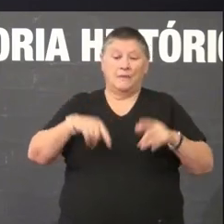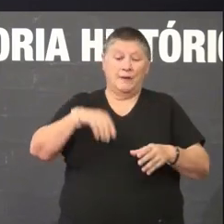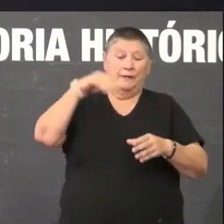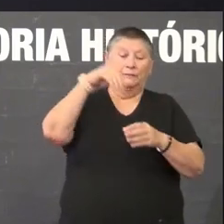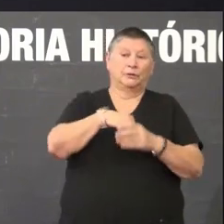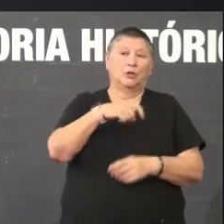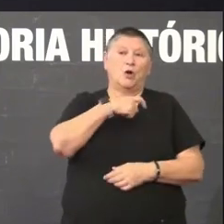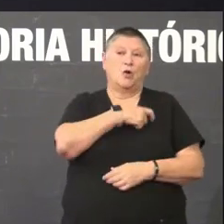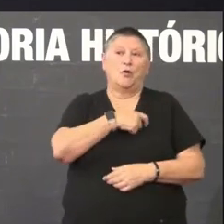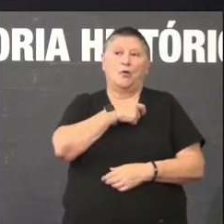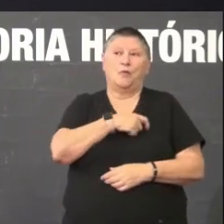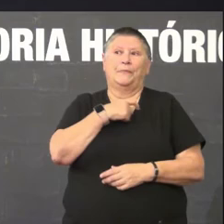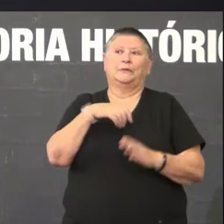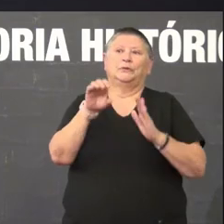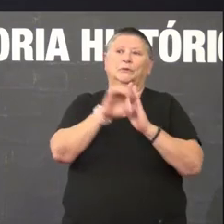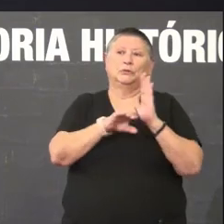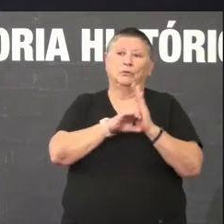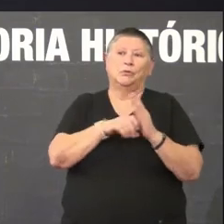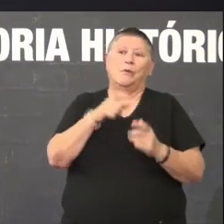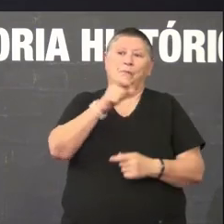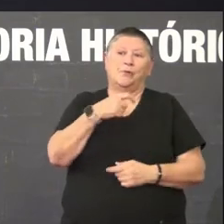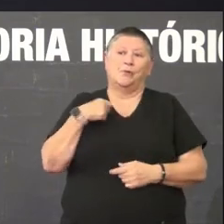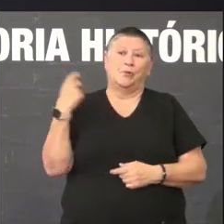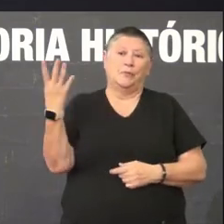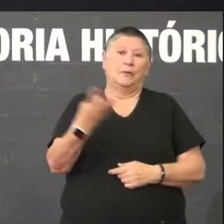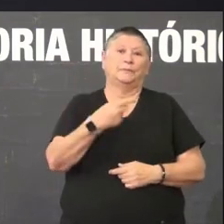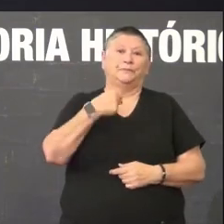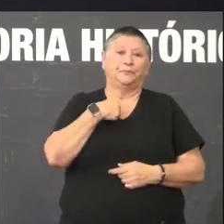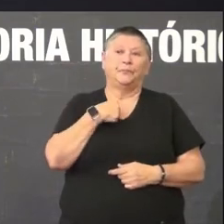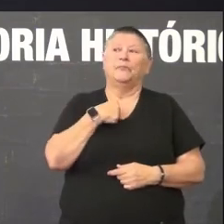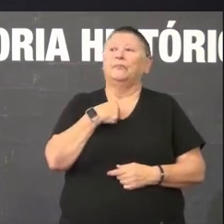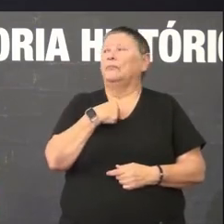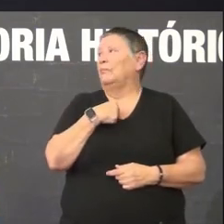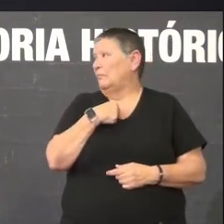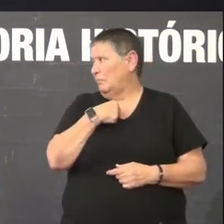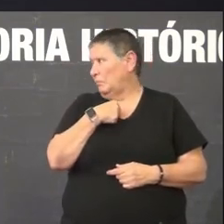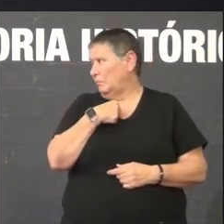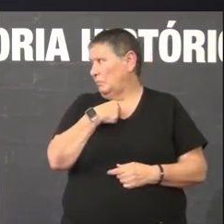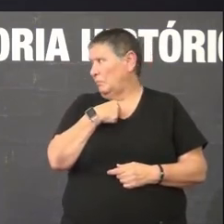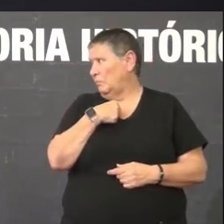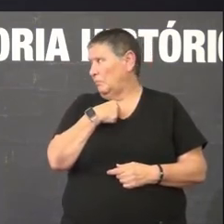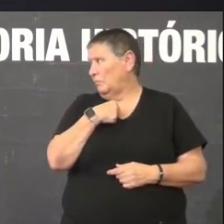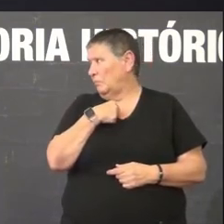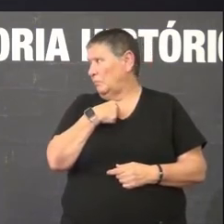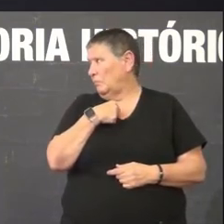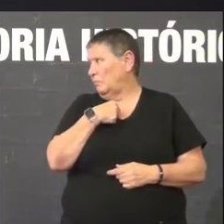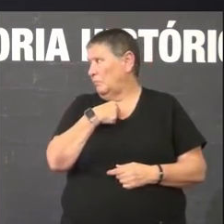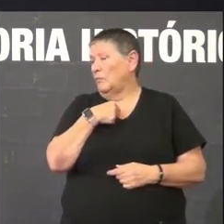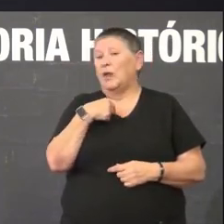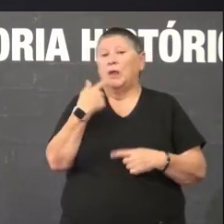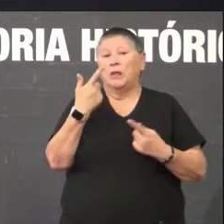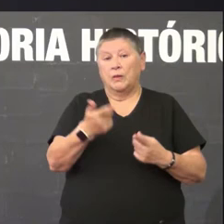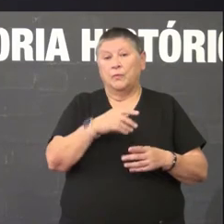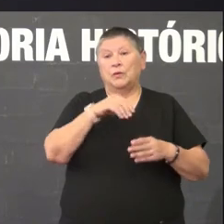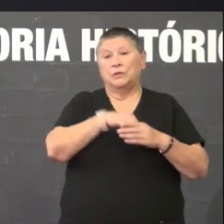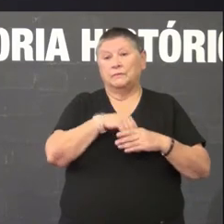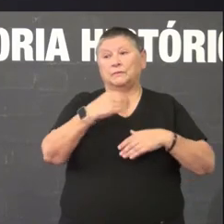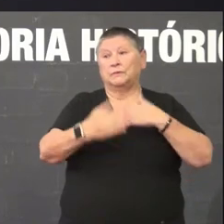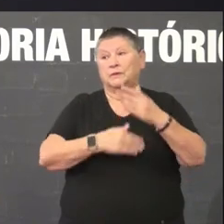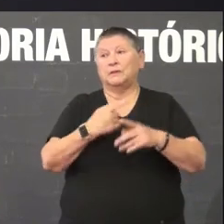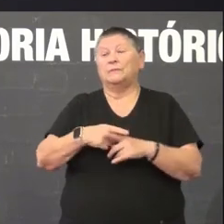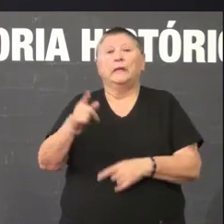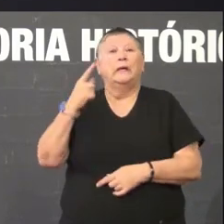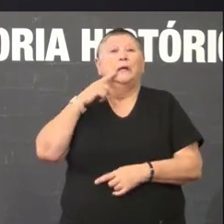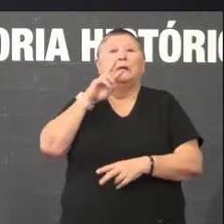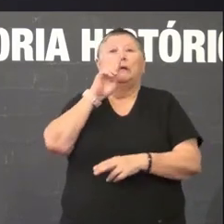de los que aprobaron y sufrieron todo lo que pasó con el dichoso Estatuto Gallego.